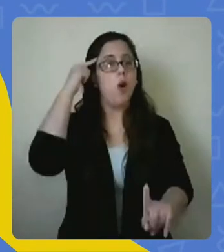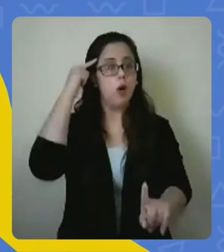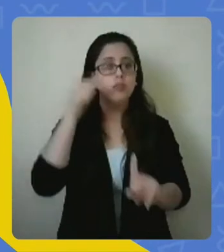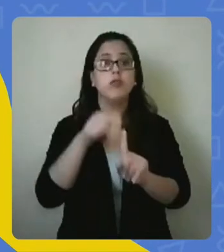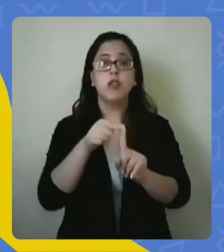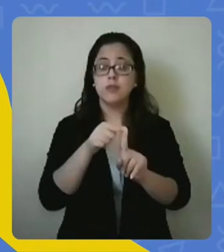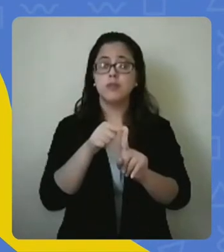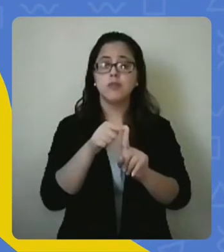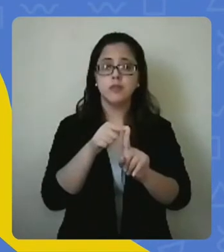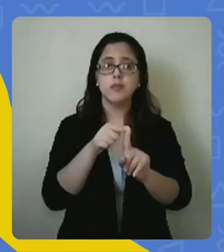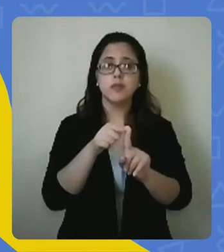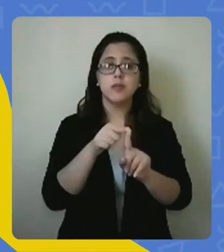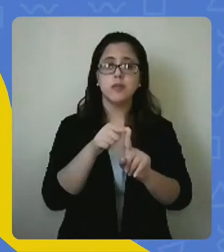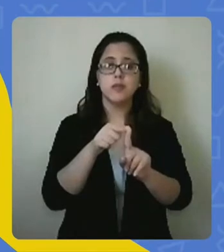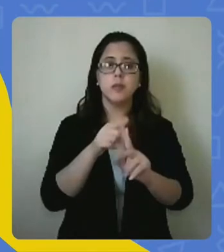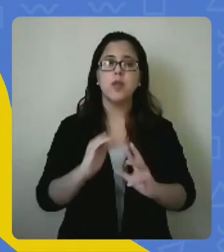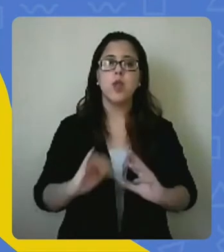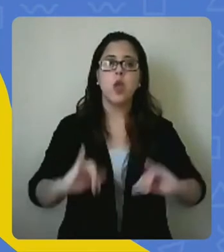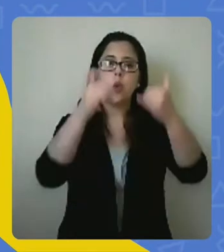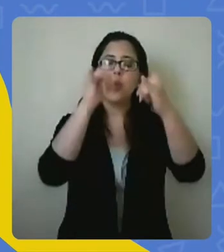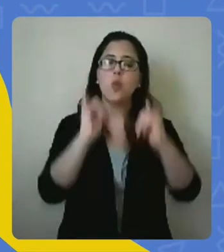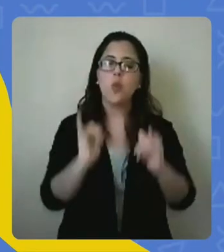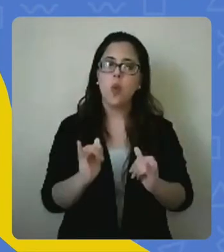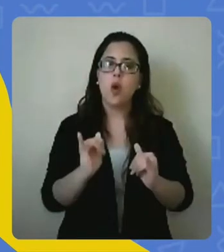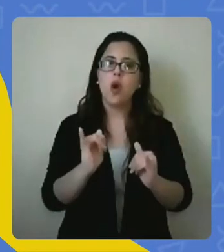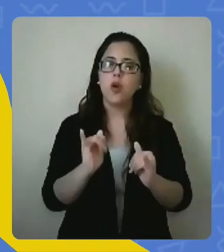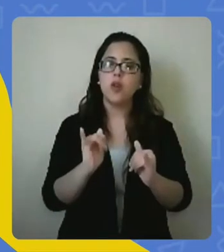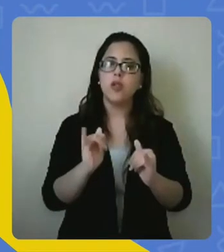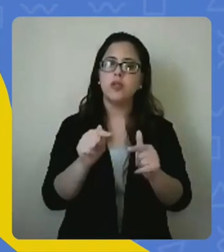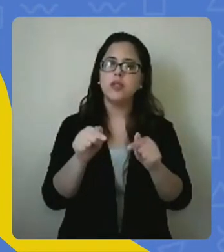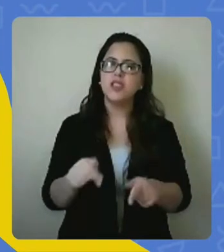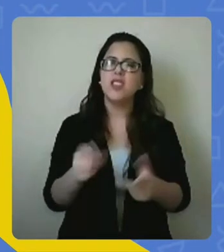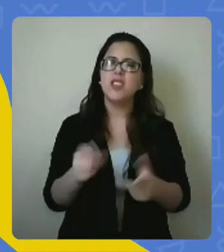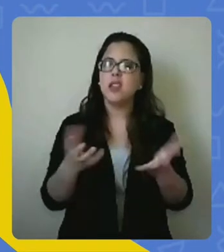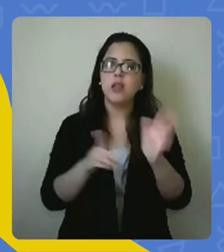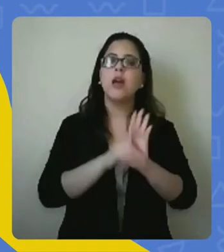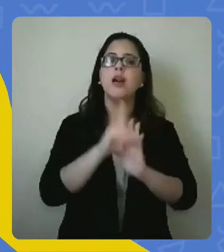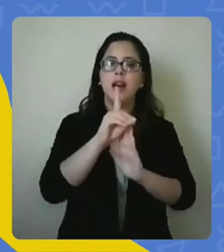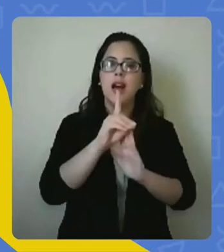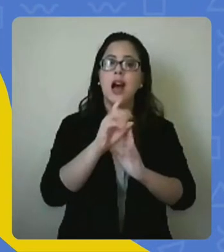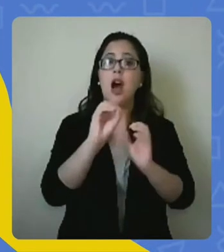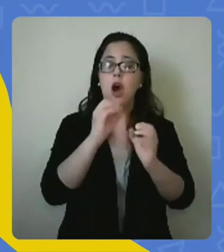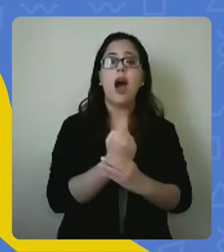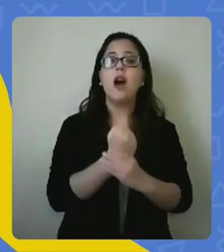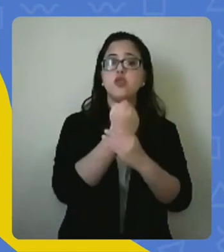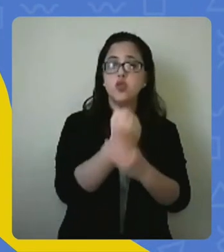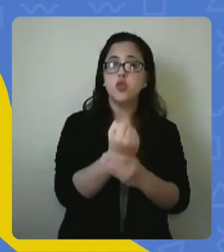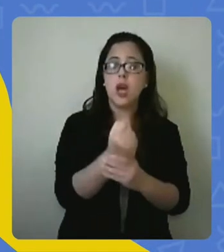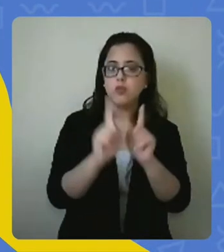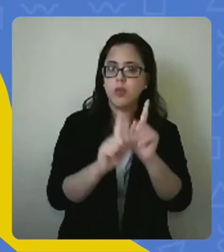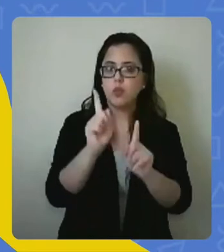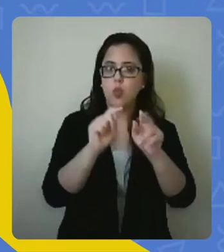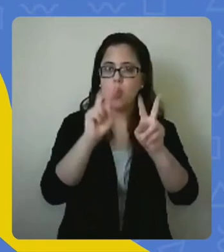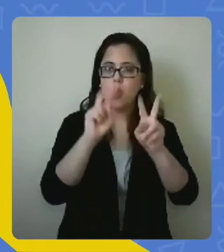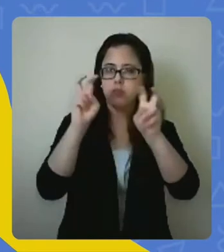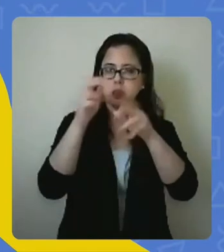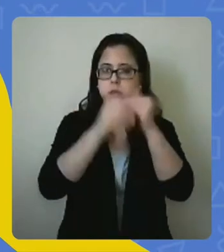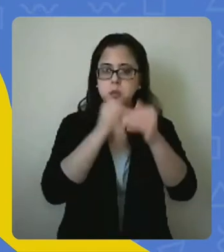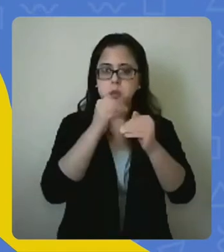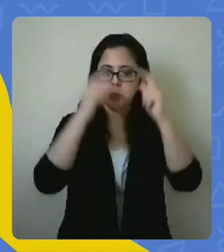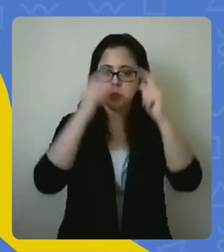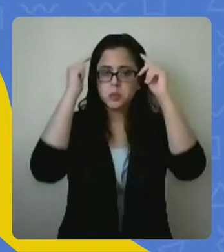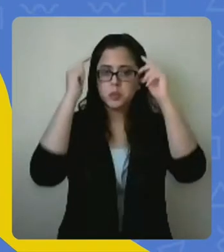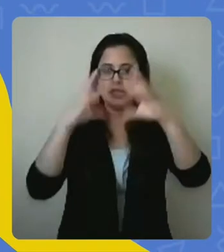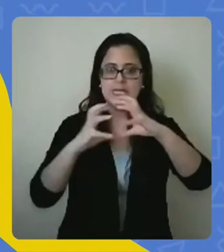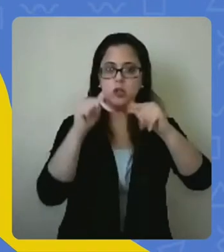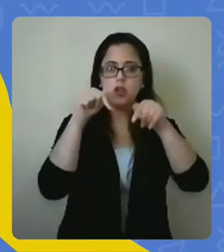Juegos que tengan el propósito de desarrollar o ayudar a desarrollar alguna función. Hoy día hemos